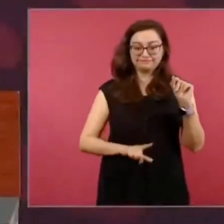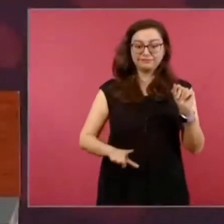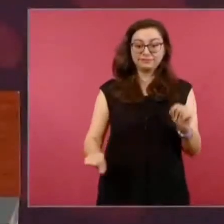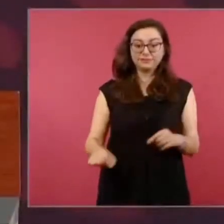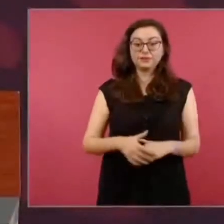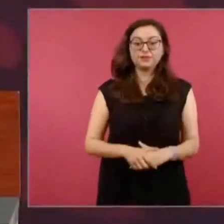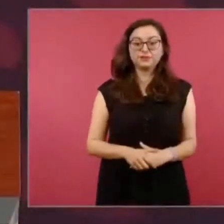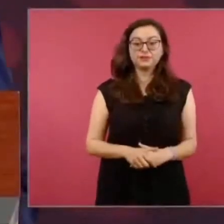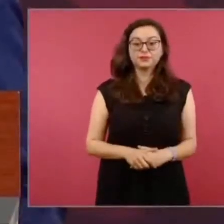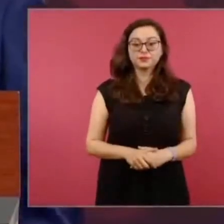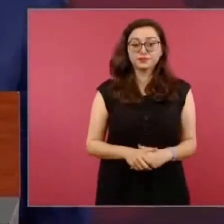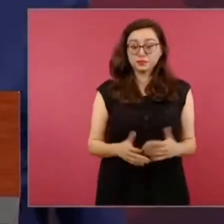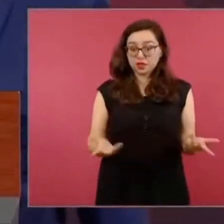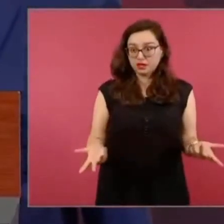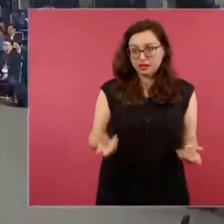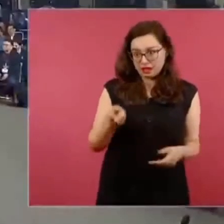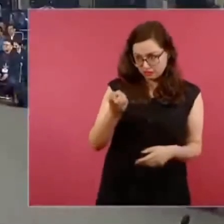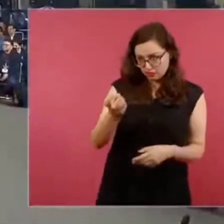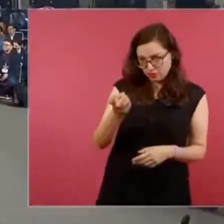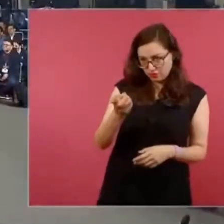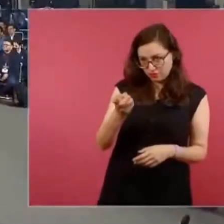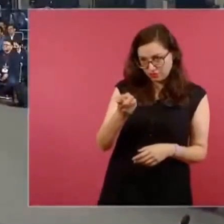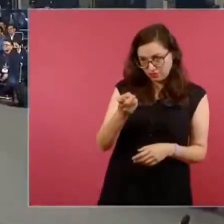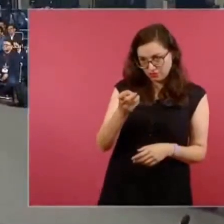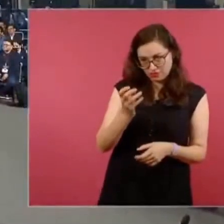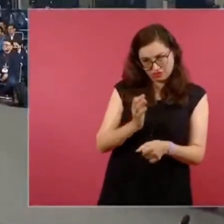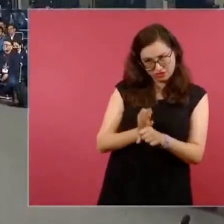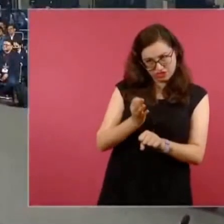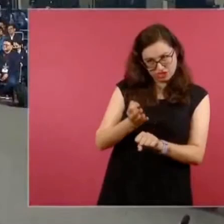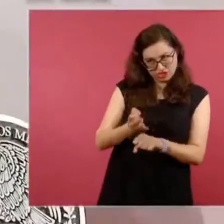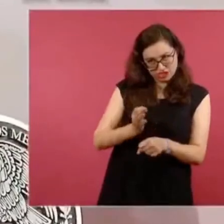Pero bueno. En broma fue. Sí,